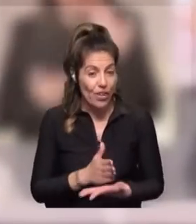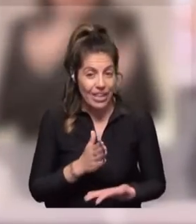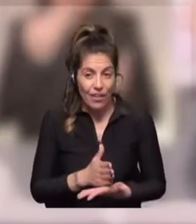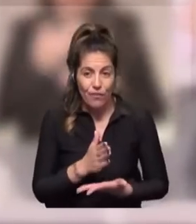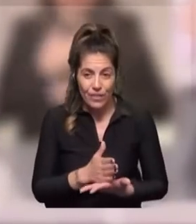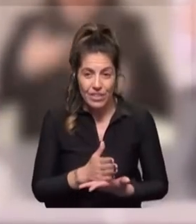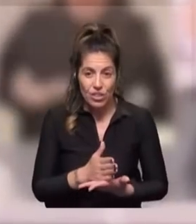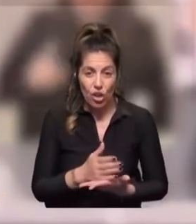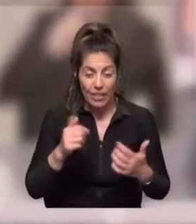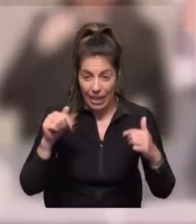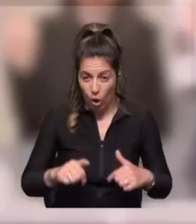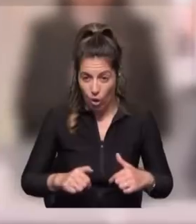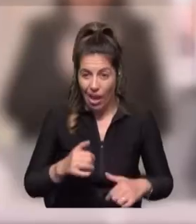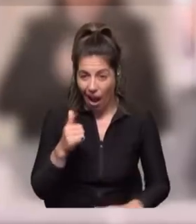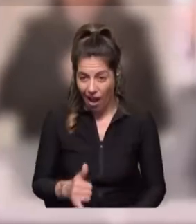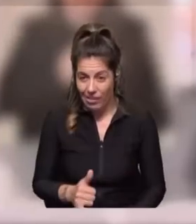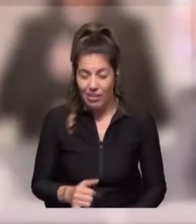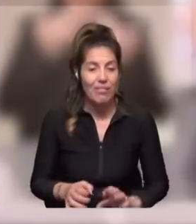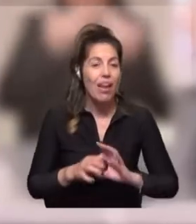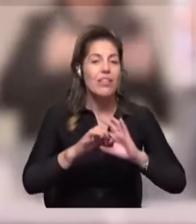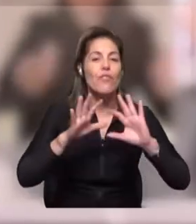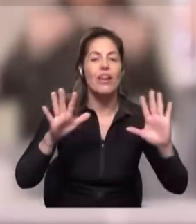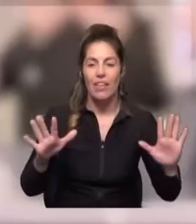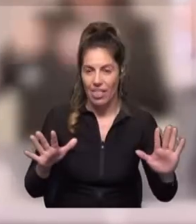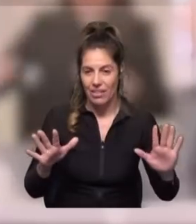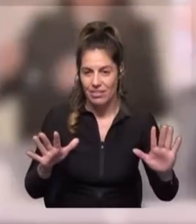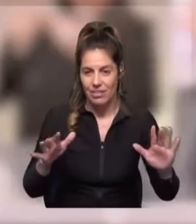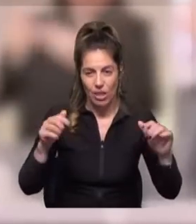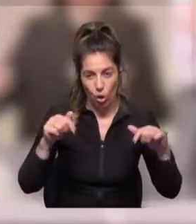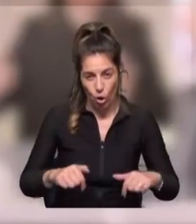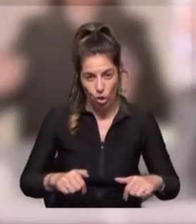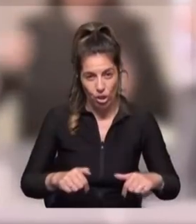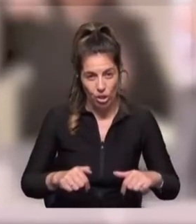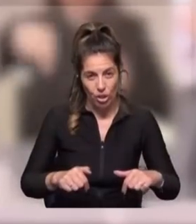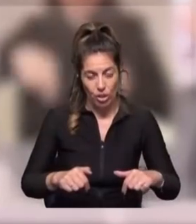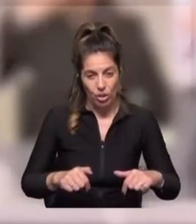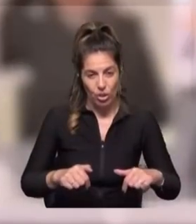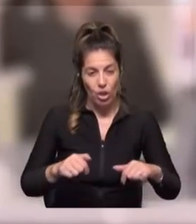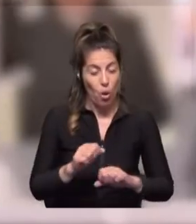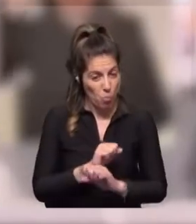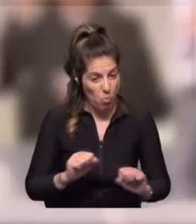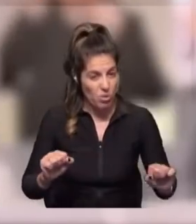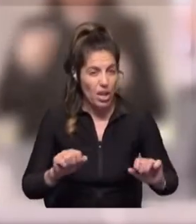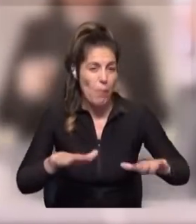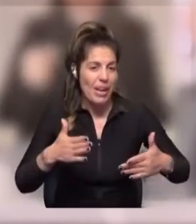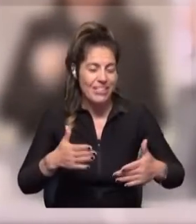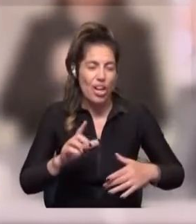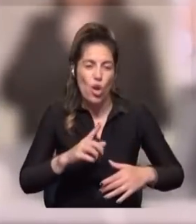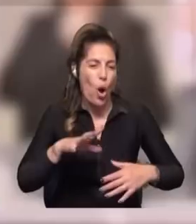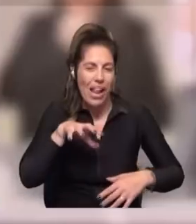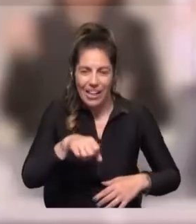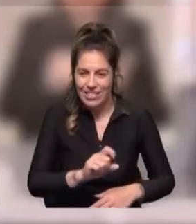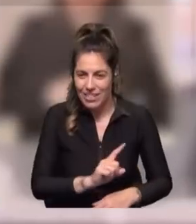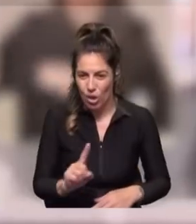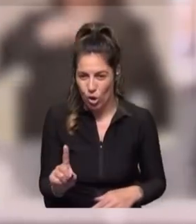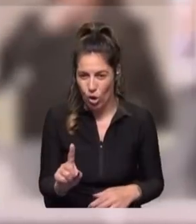los que gozamos hoy las libertades que hoy día pudieran parecernos insuficientes